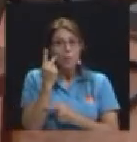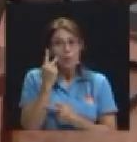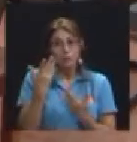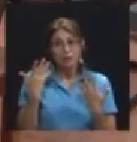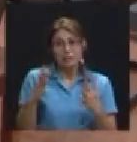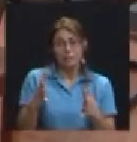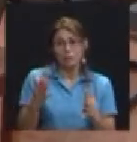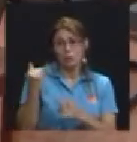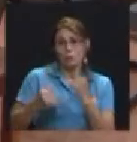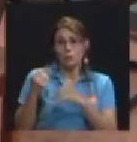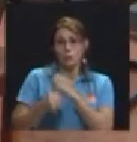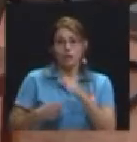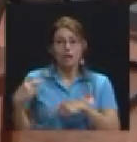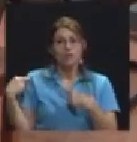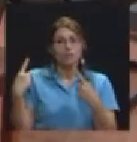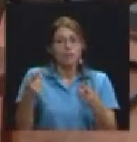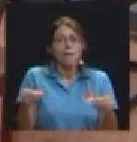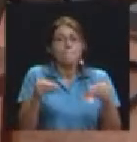en los últimos años.